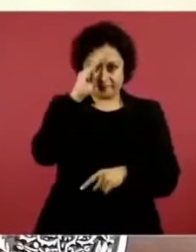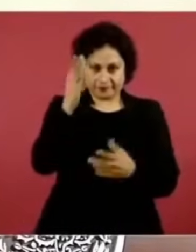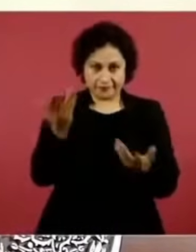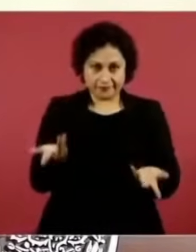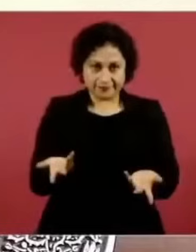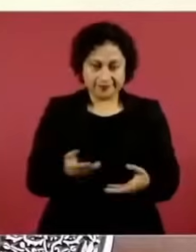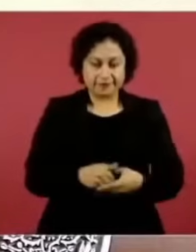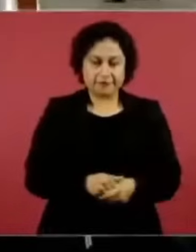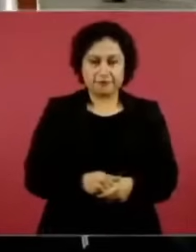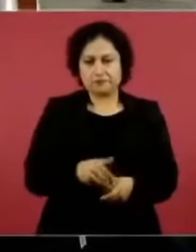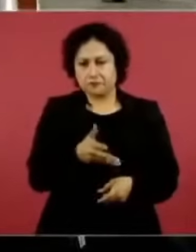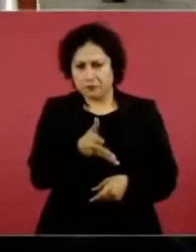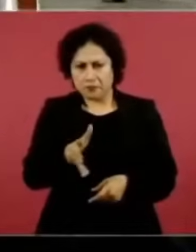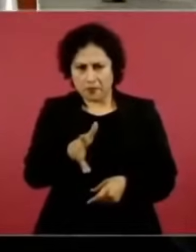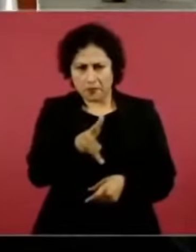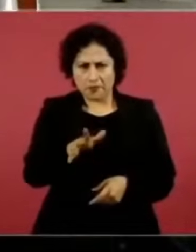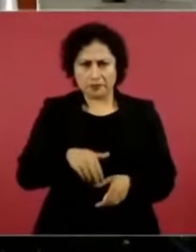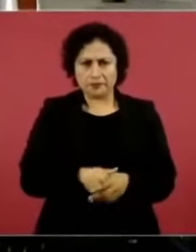Un poco